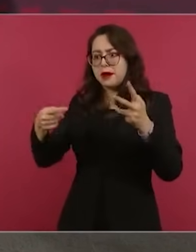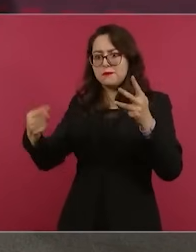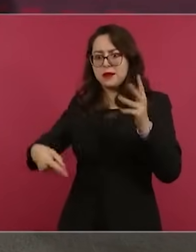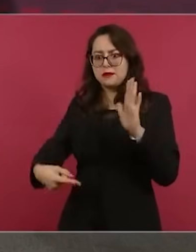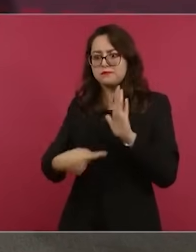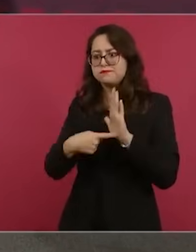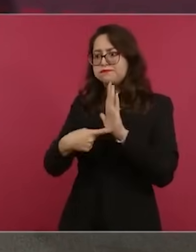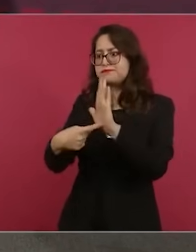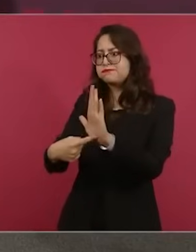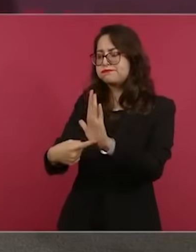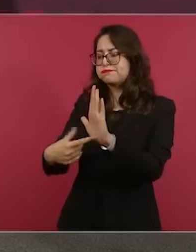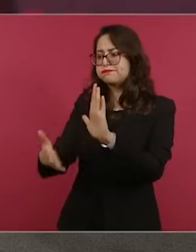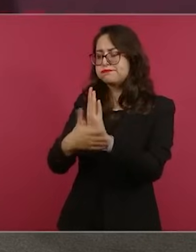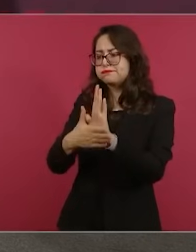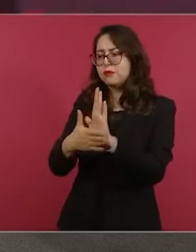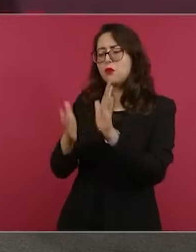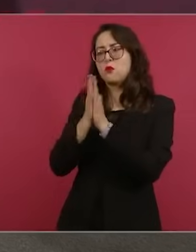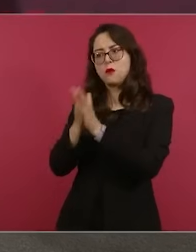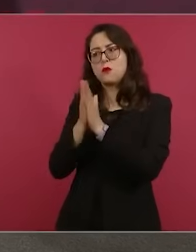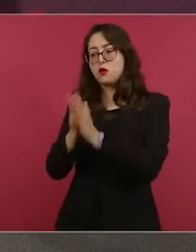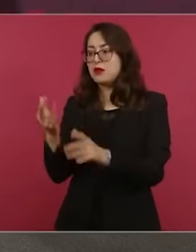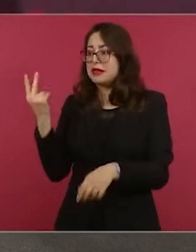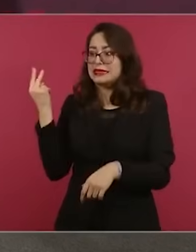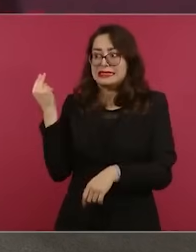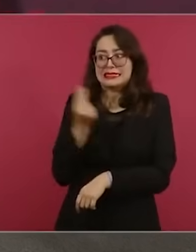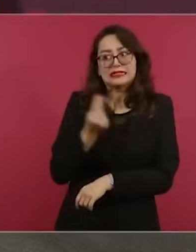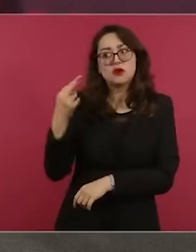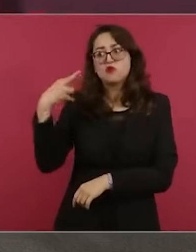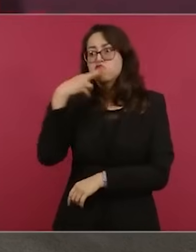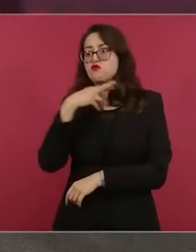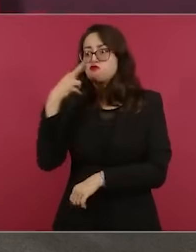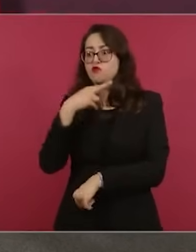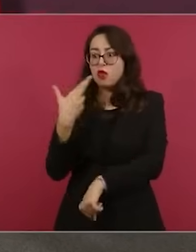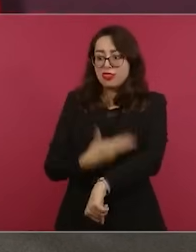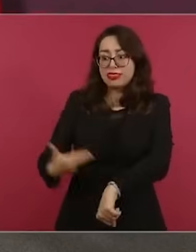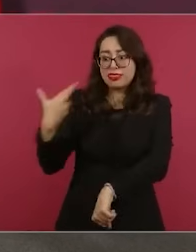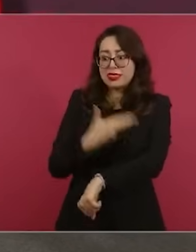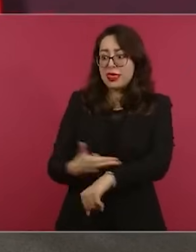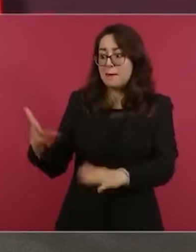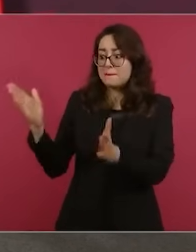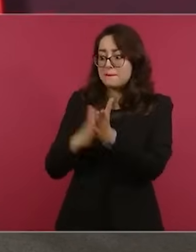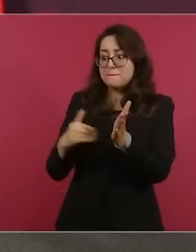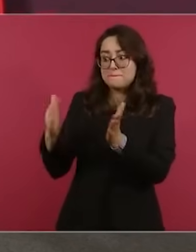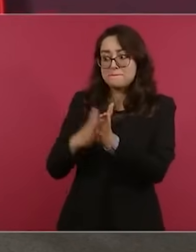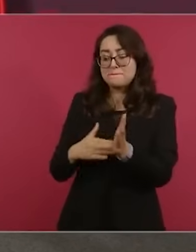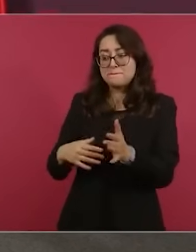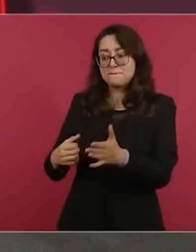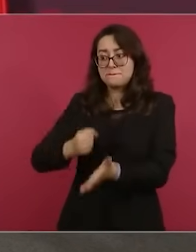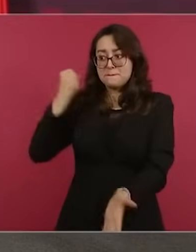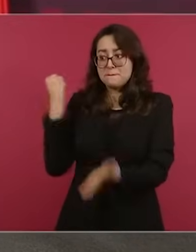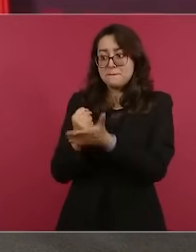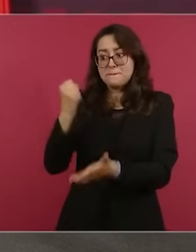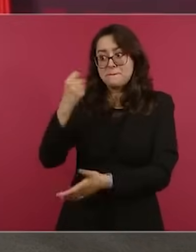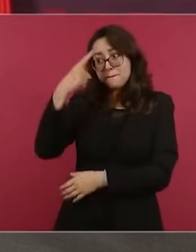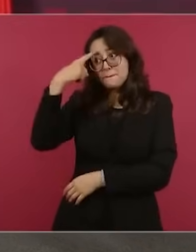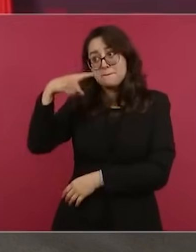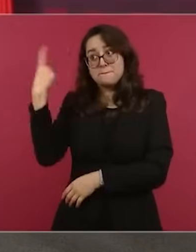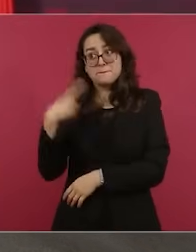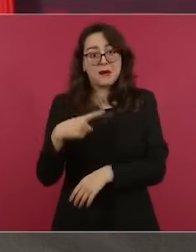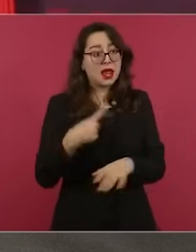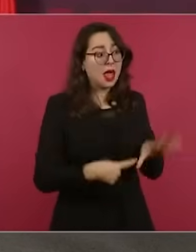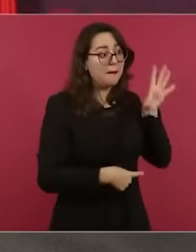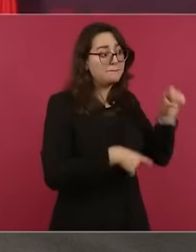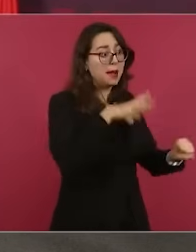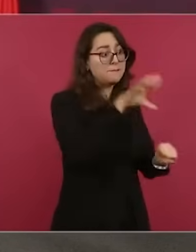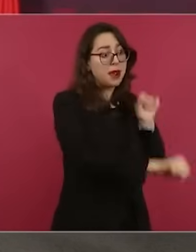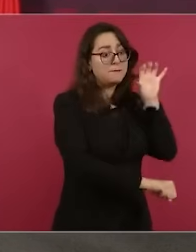y de militares y de otros funcionarios de la Procuraduría de ese entonces de alto